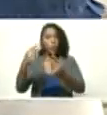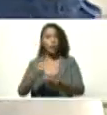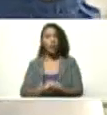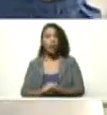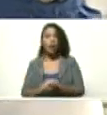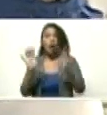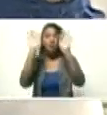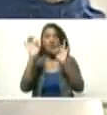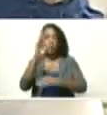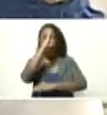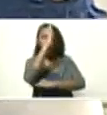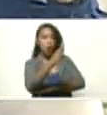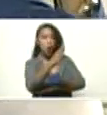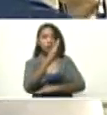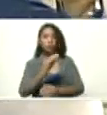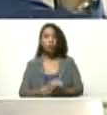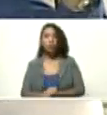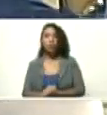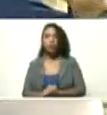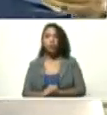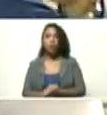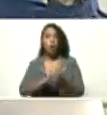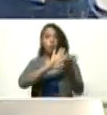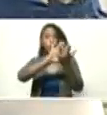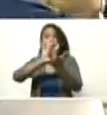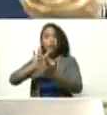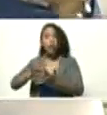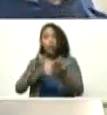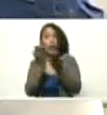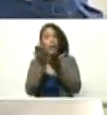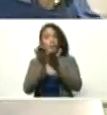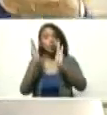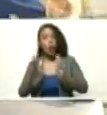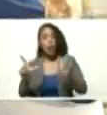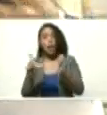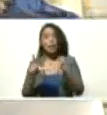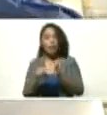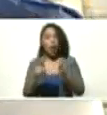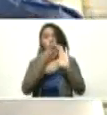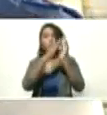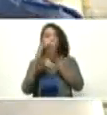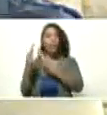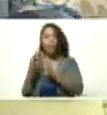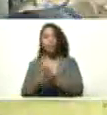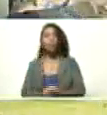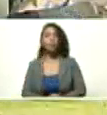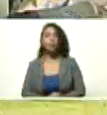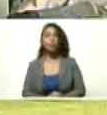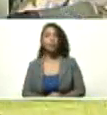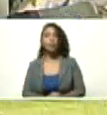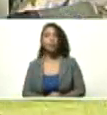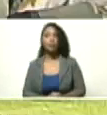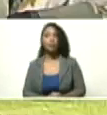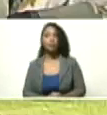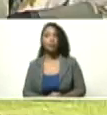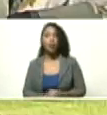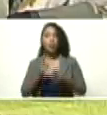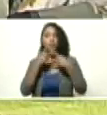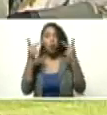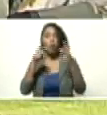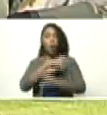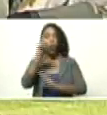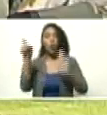directa, con el contacto, con la escuela, con el liceo, con la comunidad, con el público en